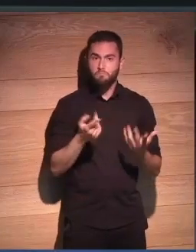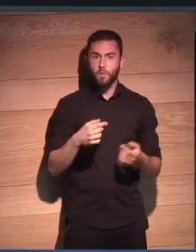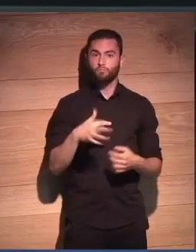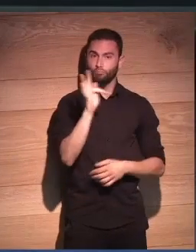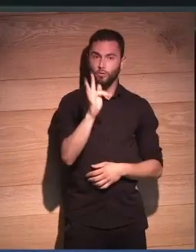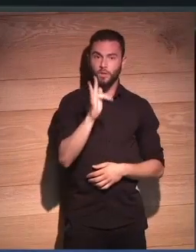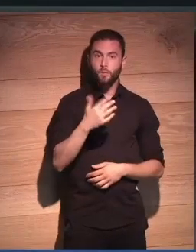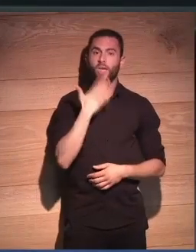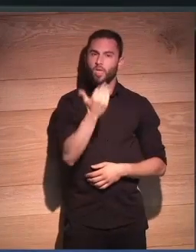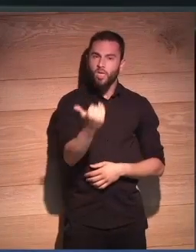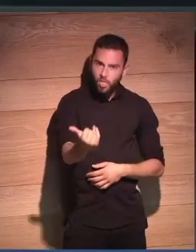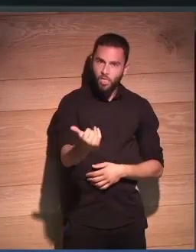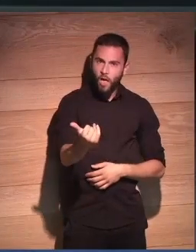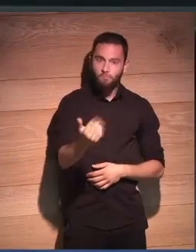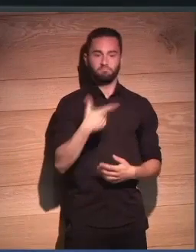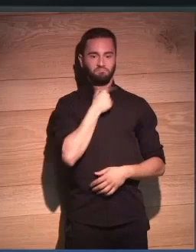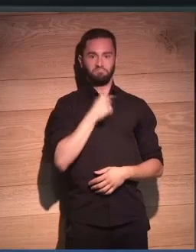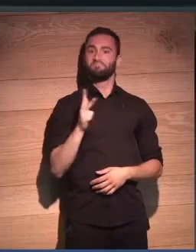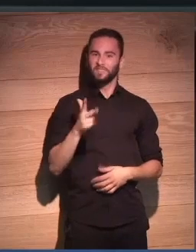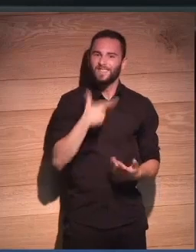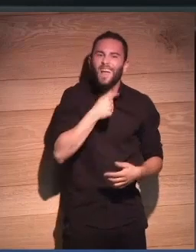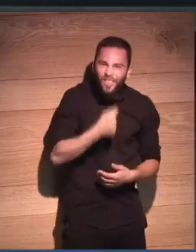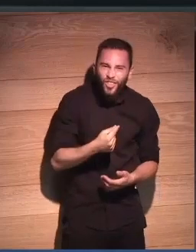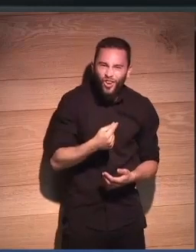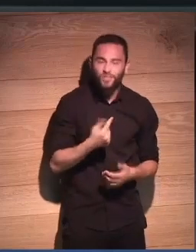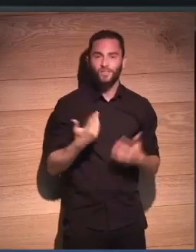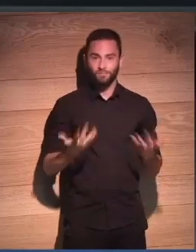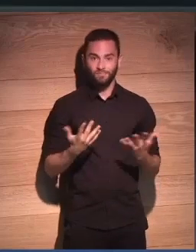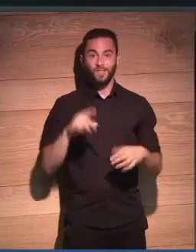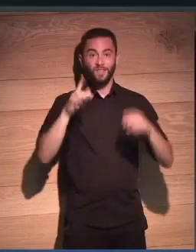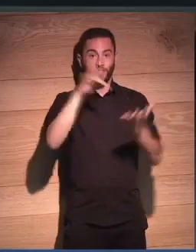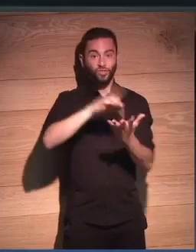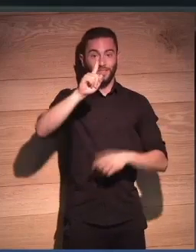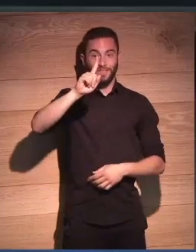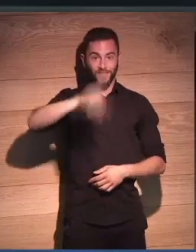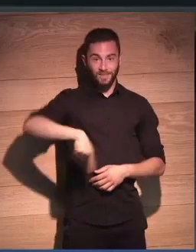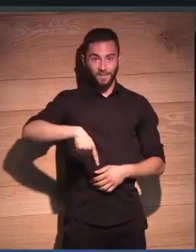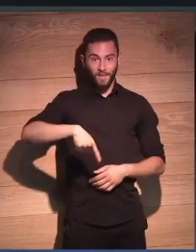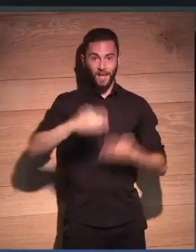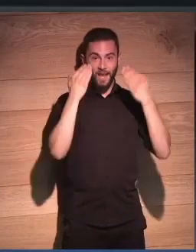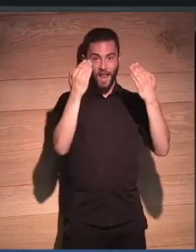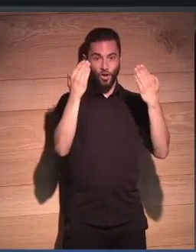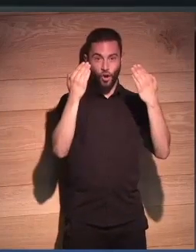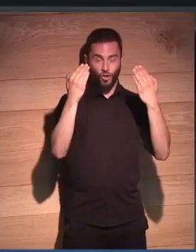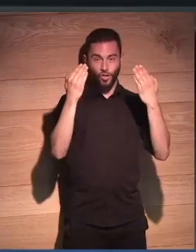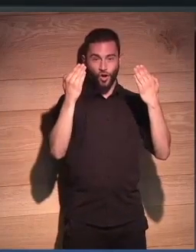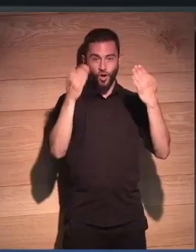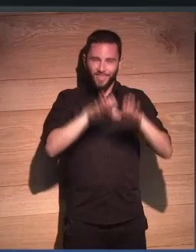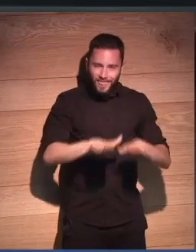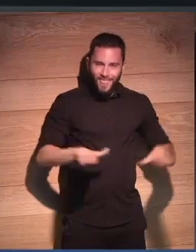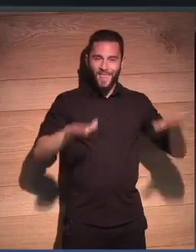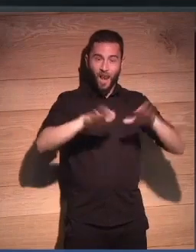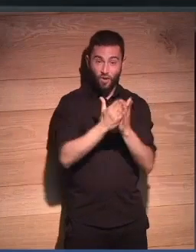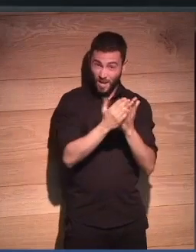vejez y te ríes y piensas, uy, ¿qué me está pasando?, ¿no? Pasaba un poquito también con el elogio de la